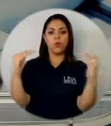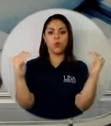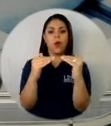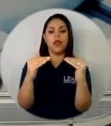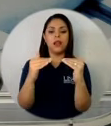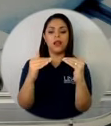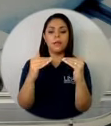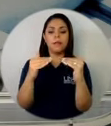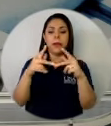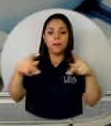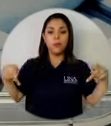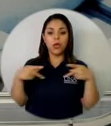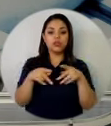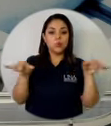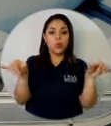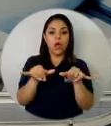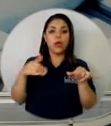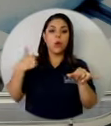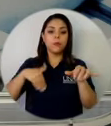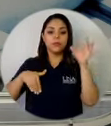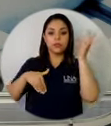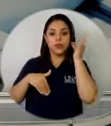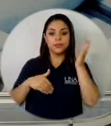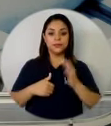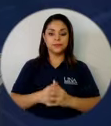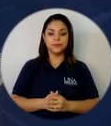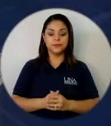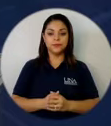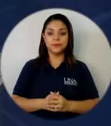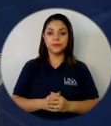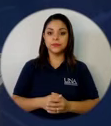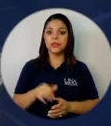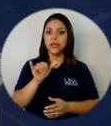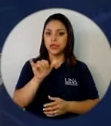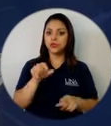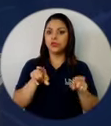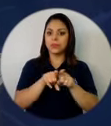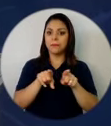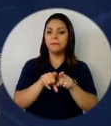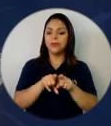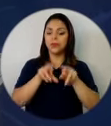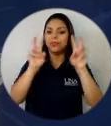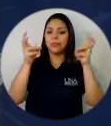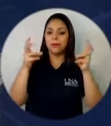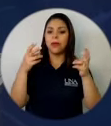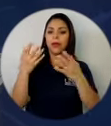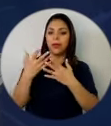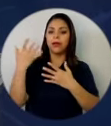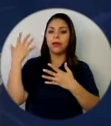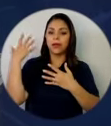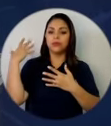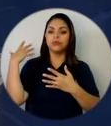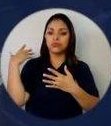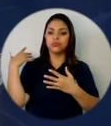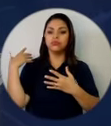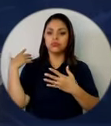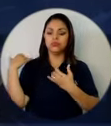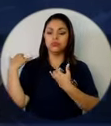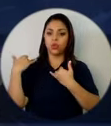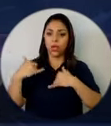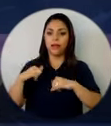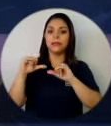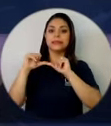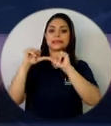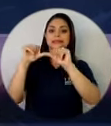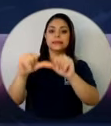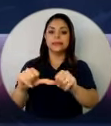para puestos similares entre hombres y mujeres. Eso también se las trae desde hace mucho tiempo y ahora